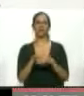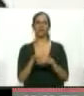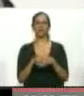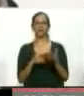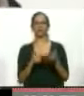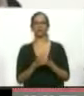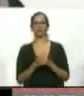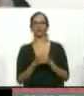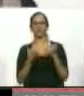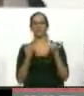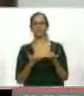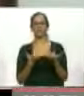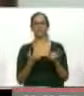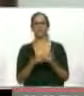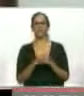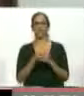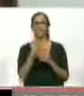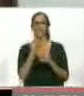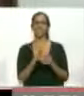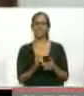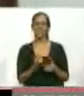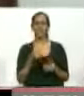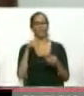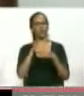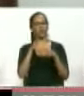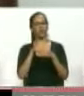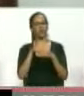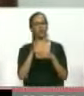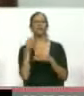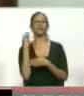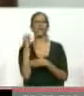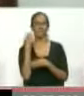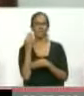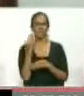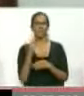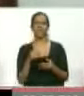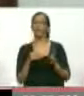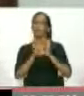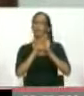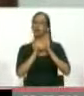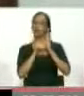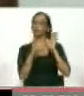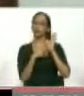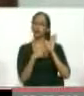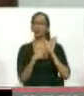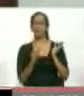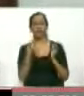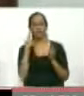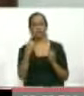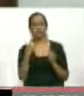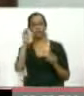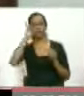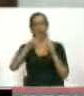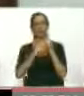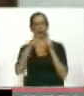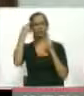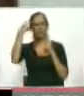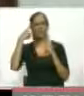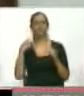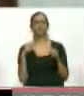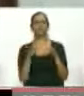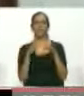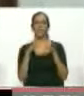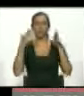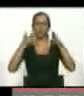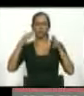conforman porque ya yo creo que en diciembre va a haber unas elecciones a la mitad de aquí tan contempla lo importante y lo que está muy bien igual no lo sabe el equipo asesor de